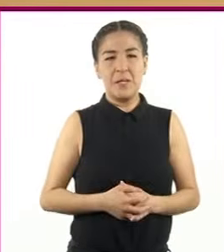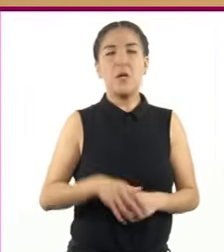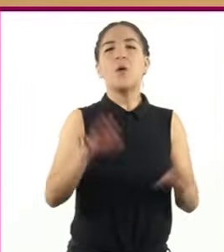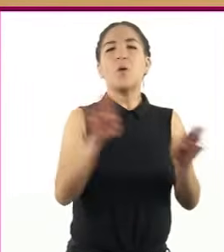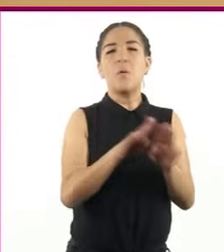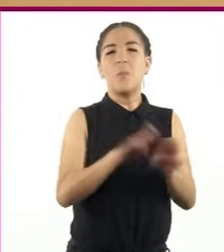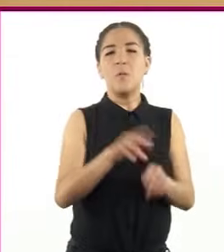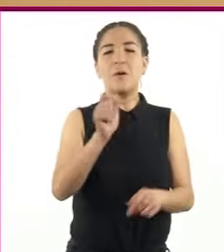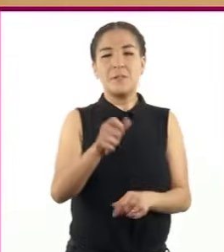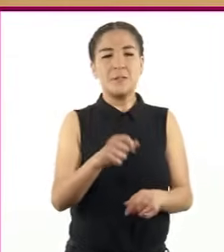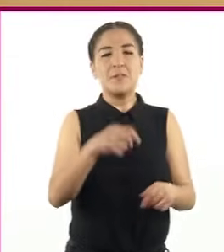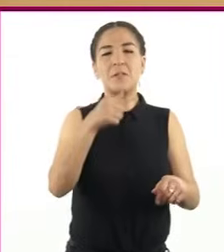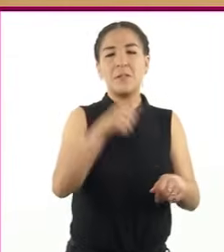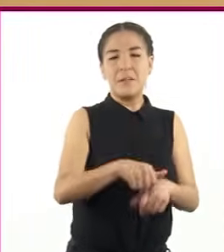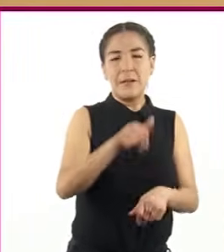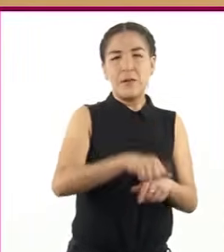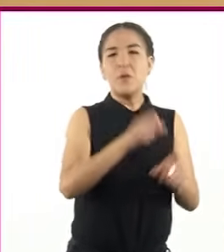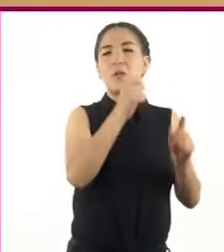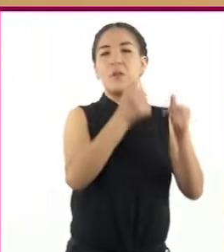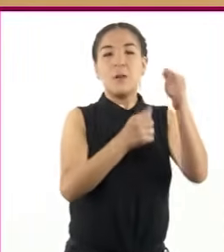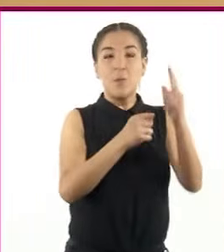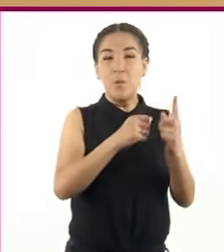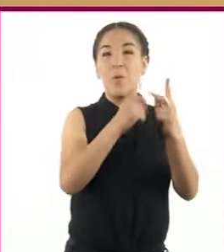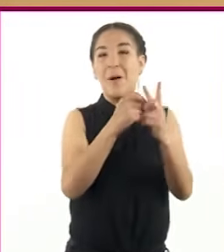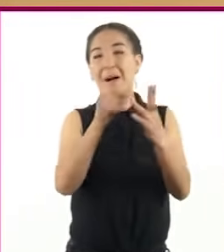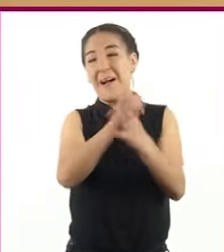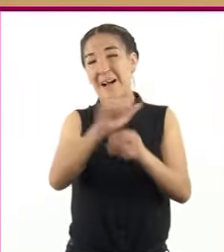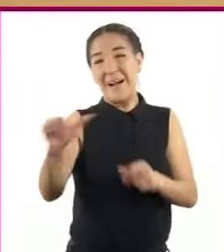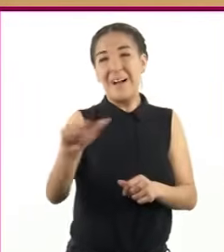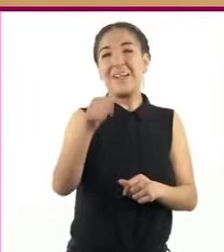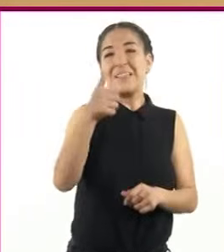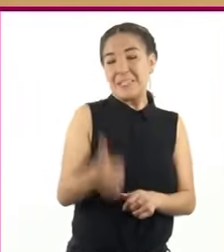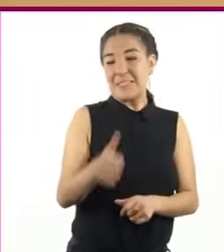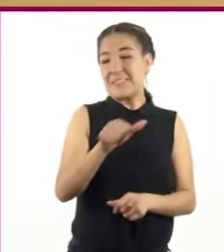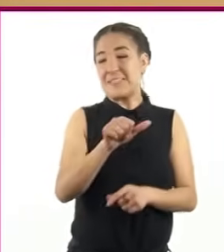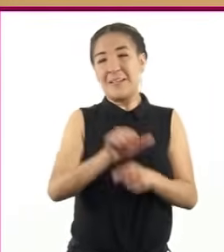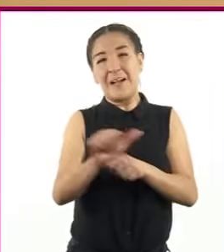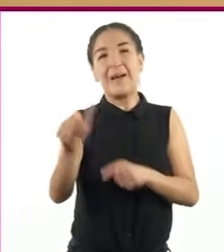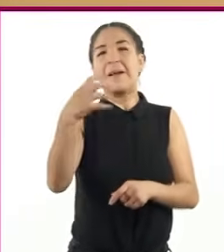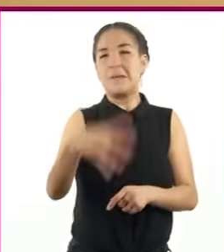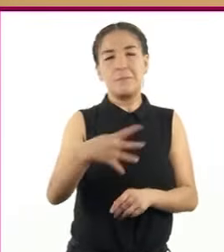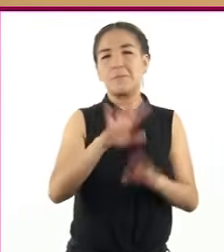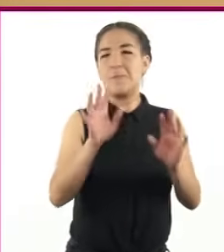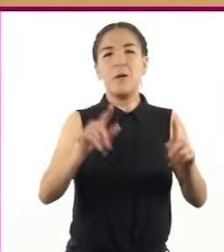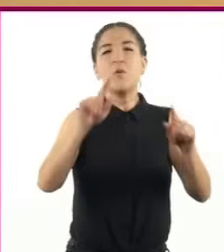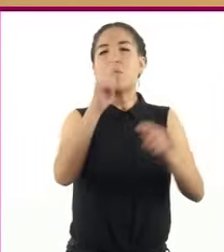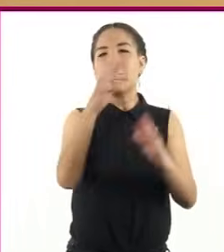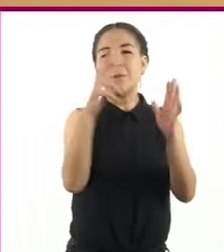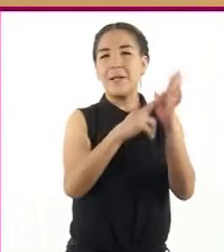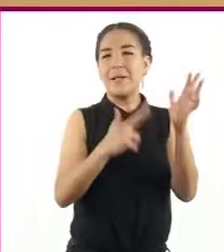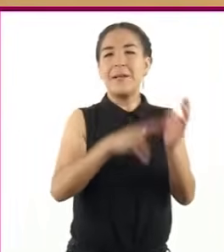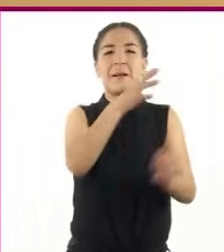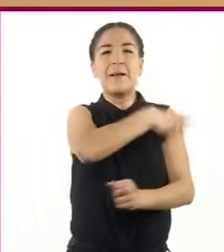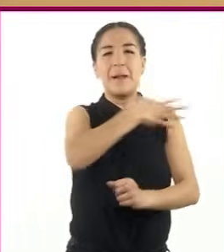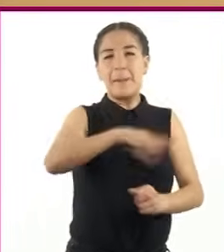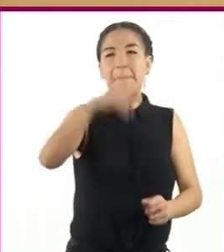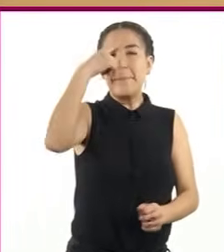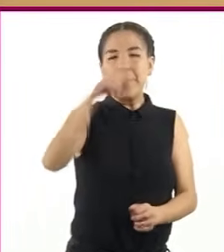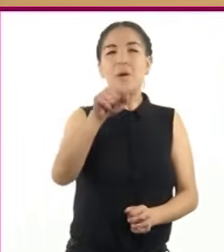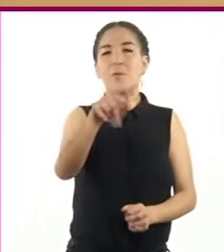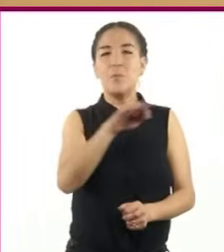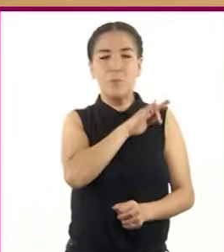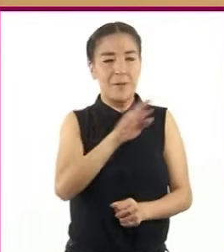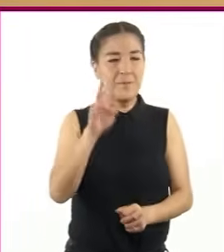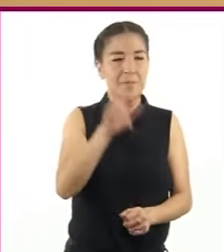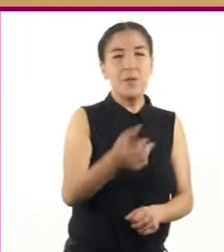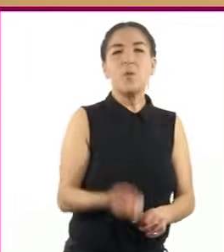esferas de las figuras 6 a la 14. Una manera es obtener la expresión algebraica o regla general que permita determinar el